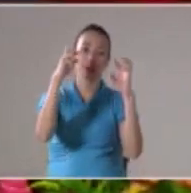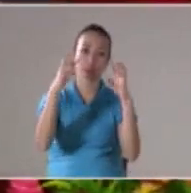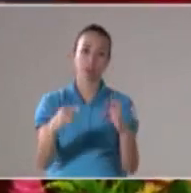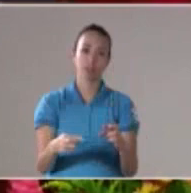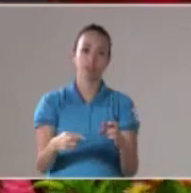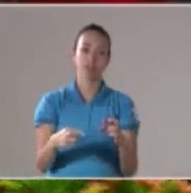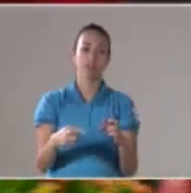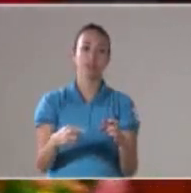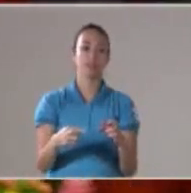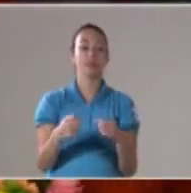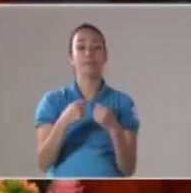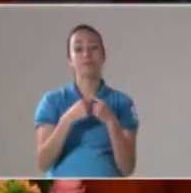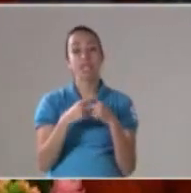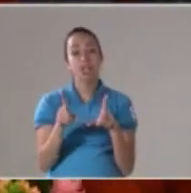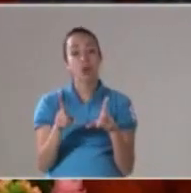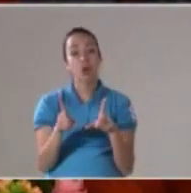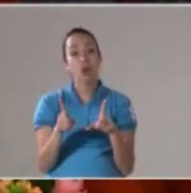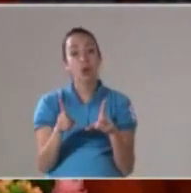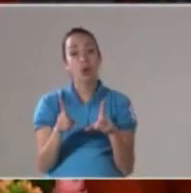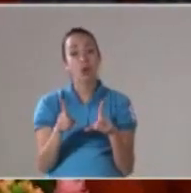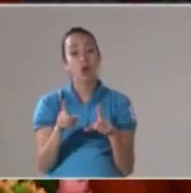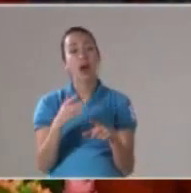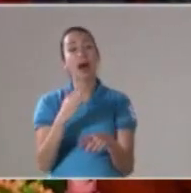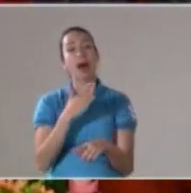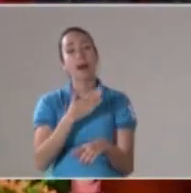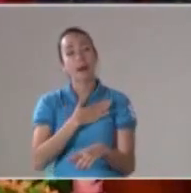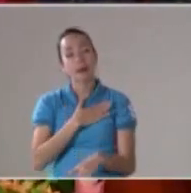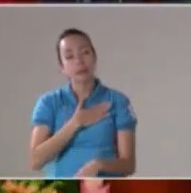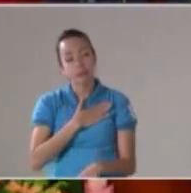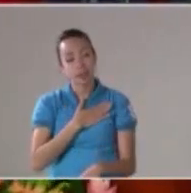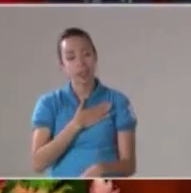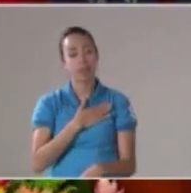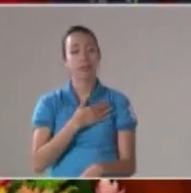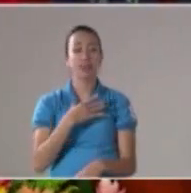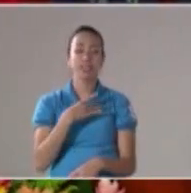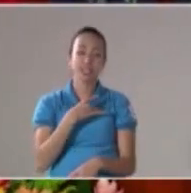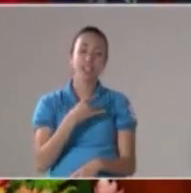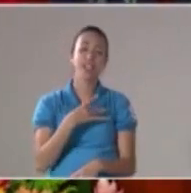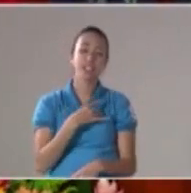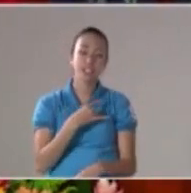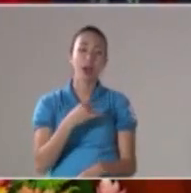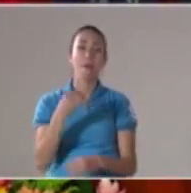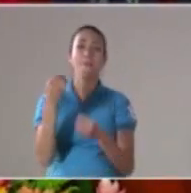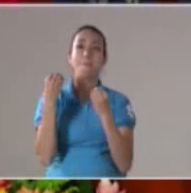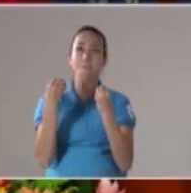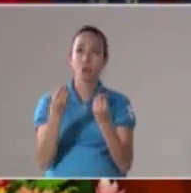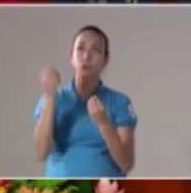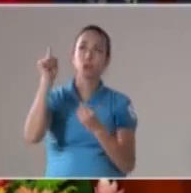a dar lo mejor. Pero me interesa mucho tu testimonio, Señor.